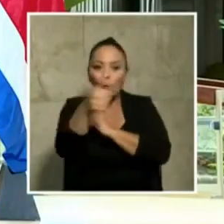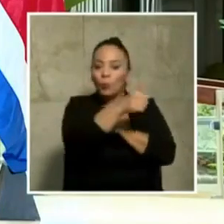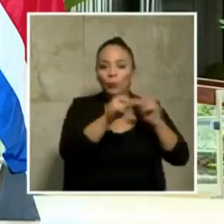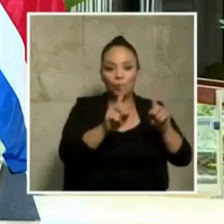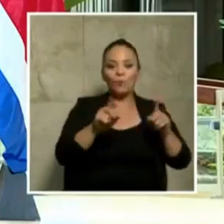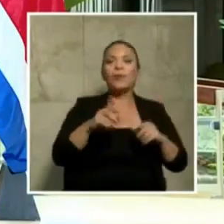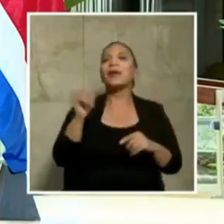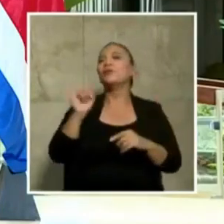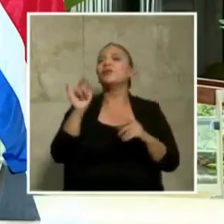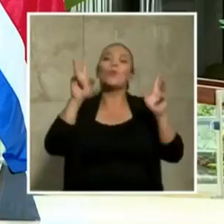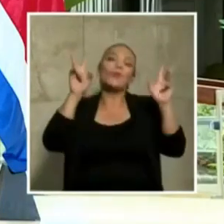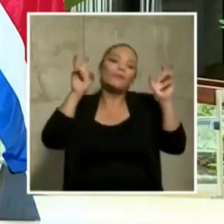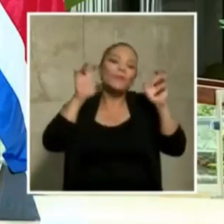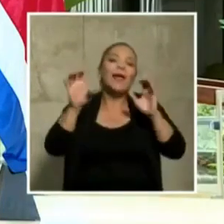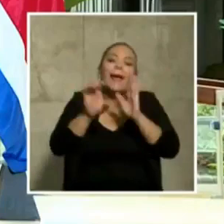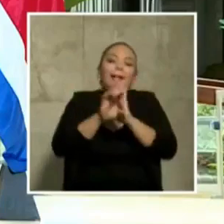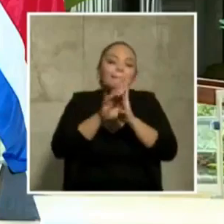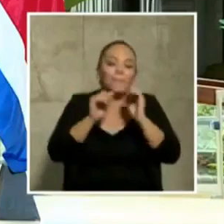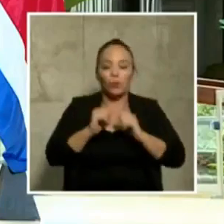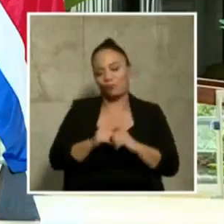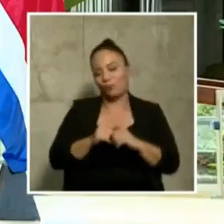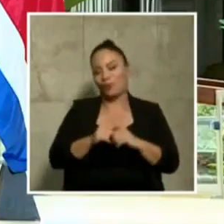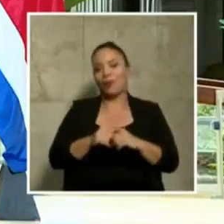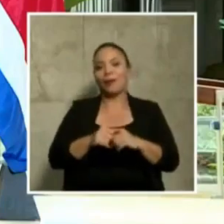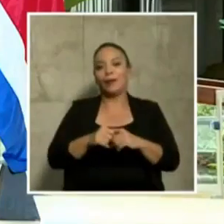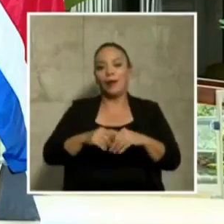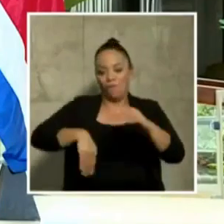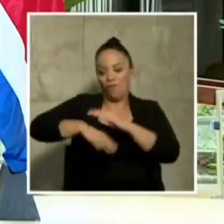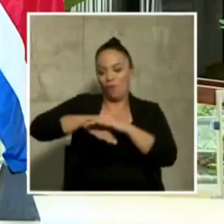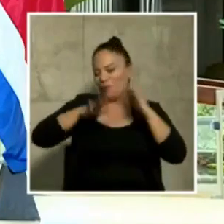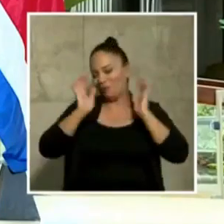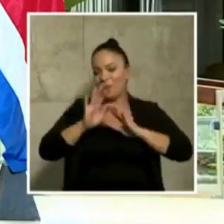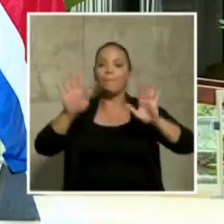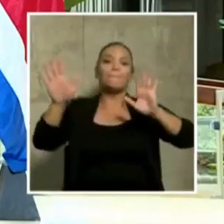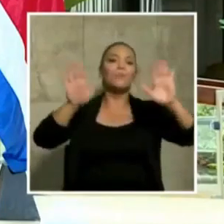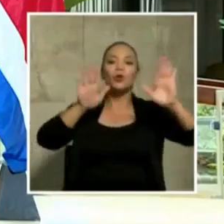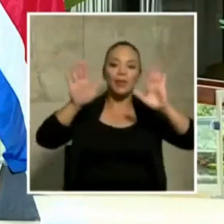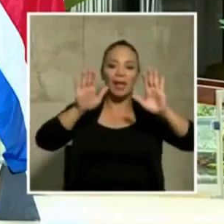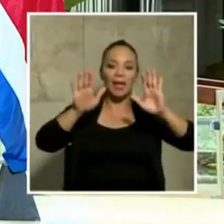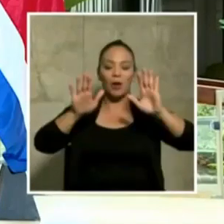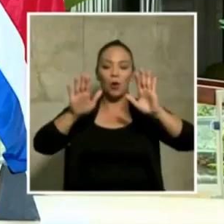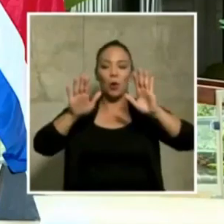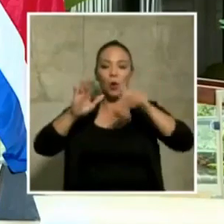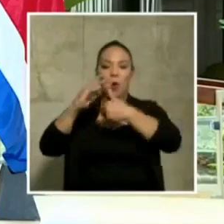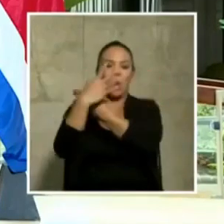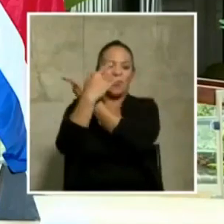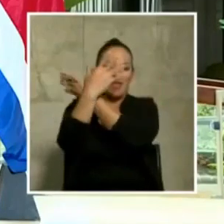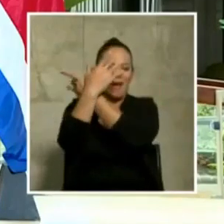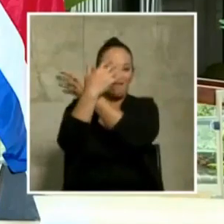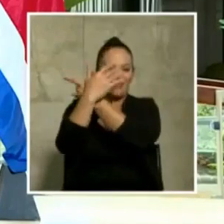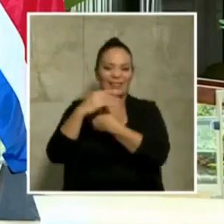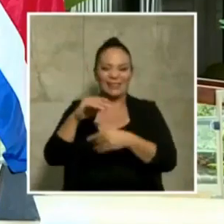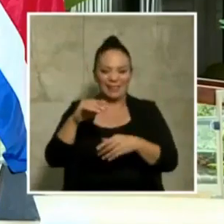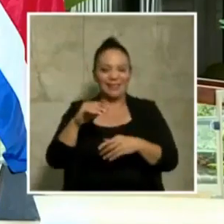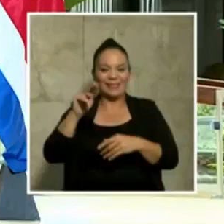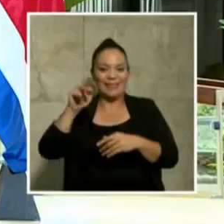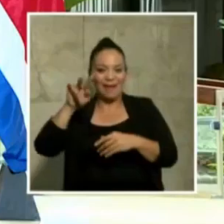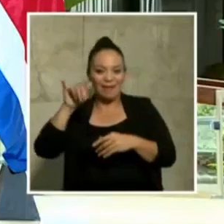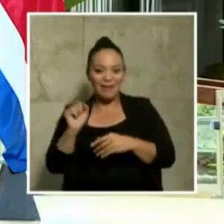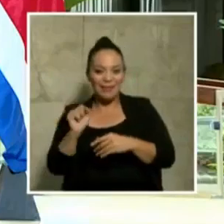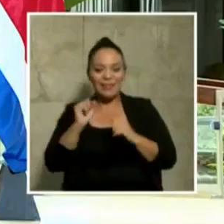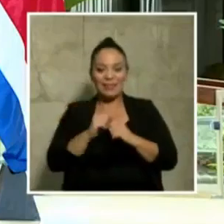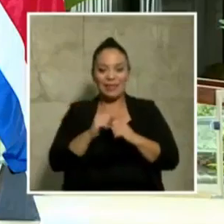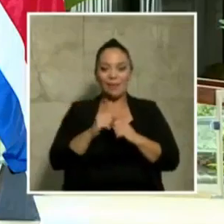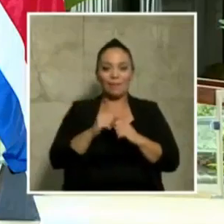portero, Keylor Navas, y un buen equipo de defensa, ¿ah?, no importa. Lo que pasa es que nosotros